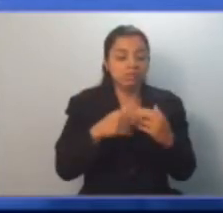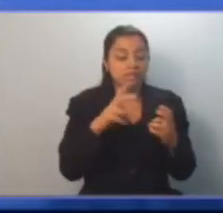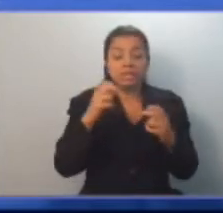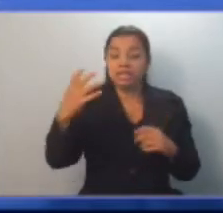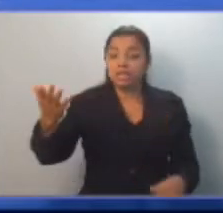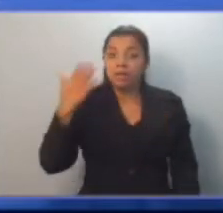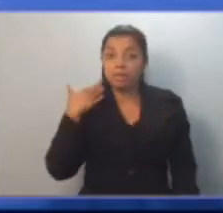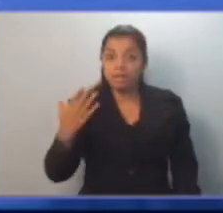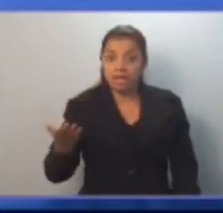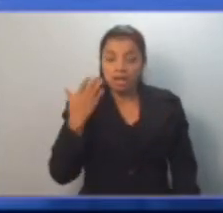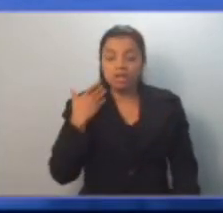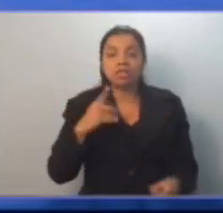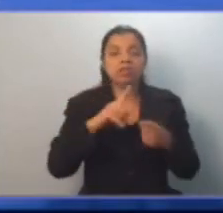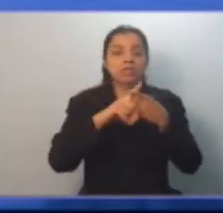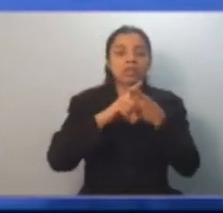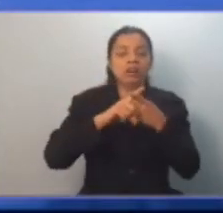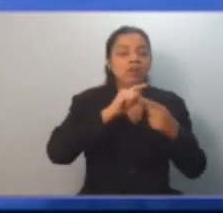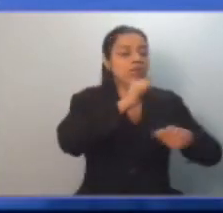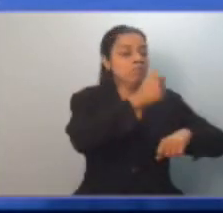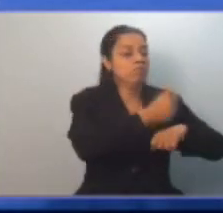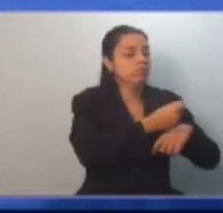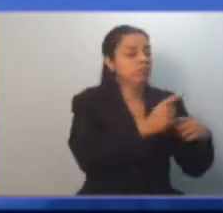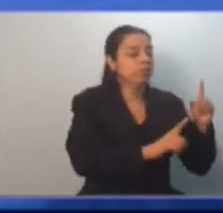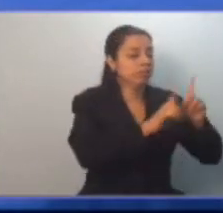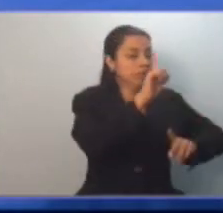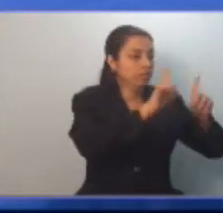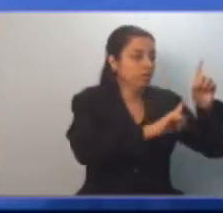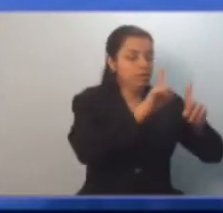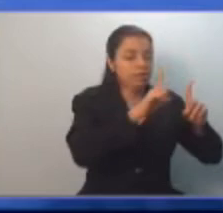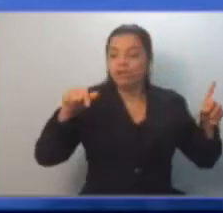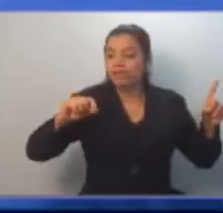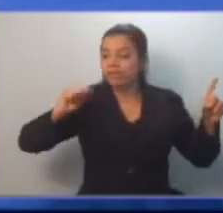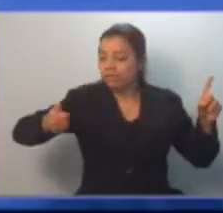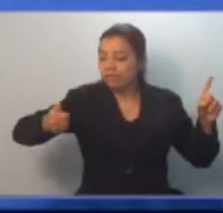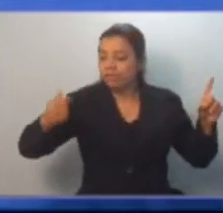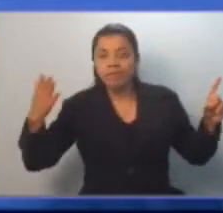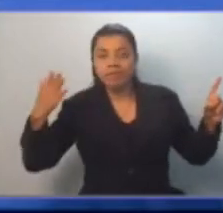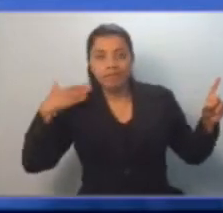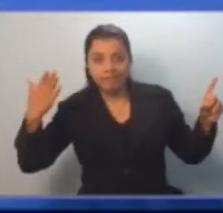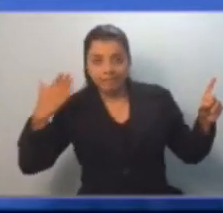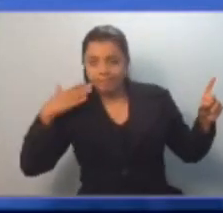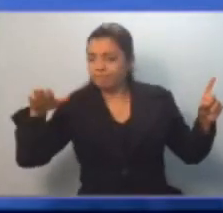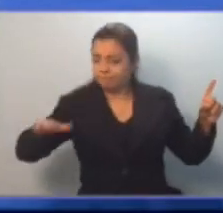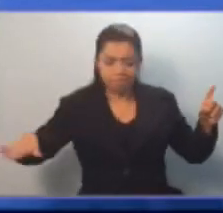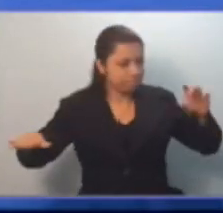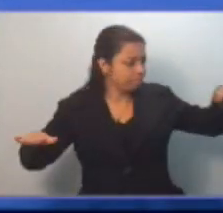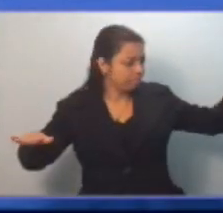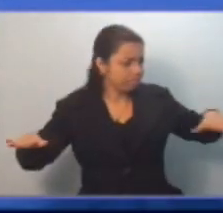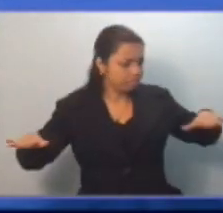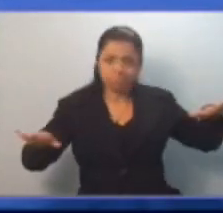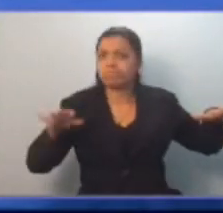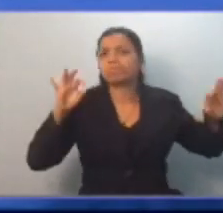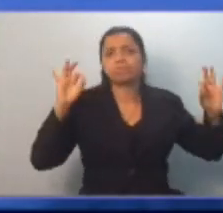Miguel y una regional en Santa Ana para que los ciudadanos puedan tener acceso en las respectivas zonas.